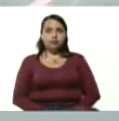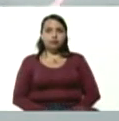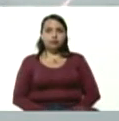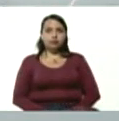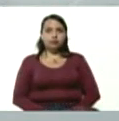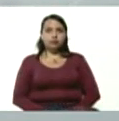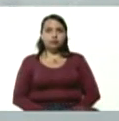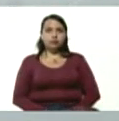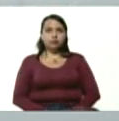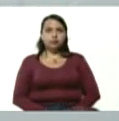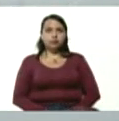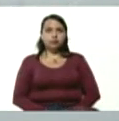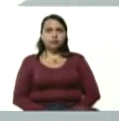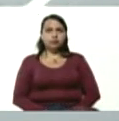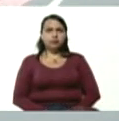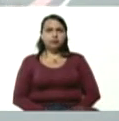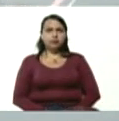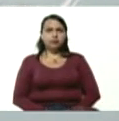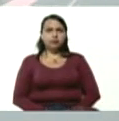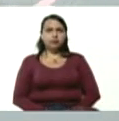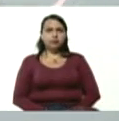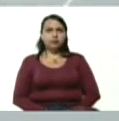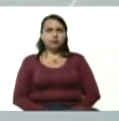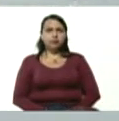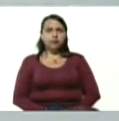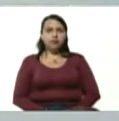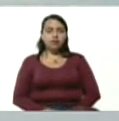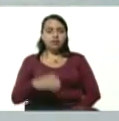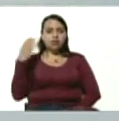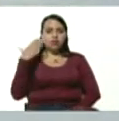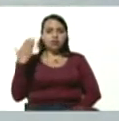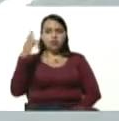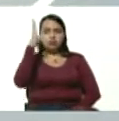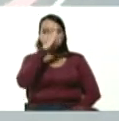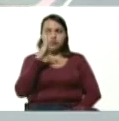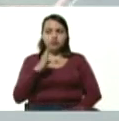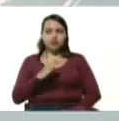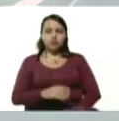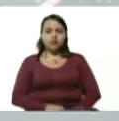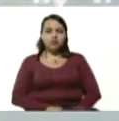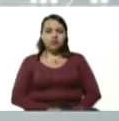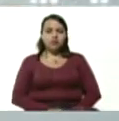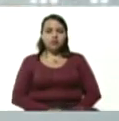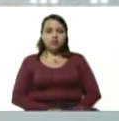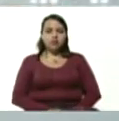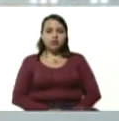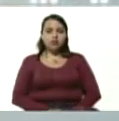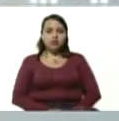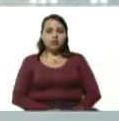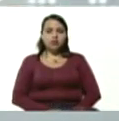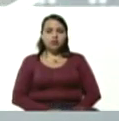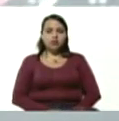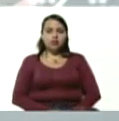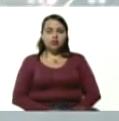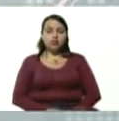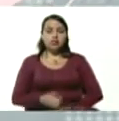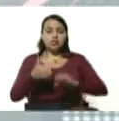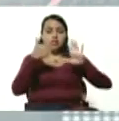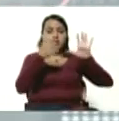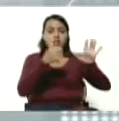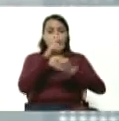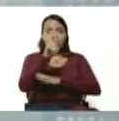344 con nacionales de Colombia y de Brasil y de otros puntos de la América del Sur y de esos 72